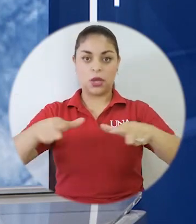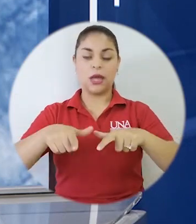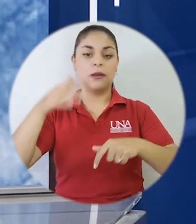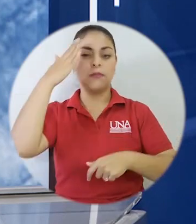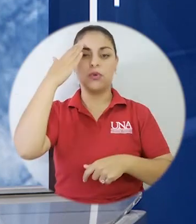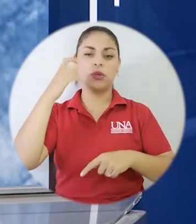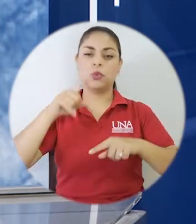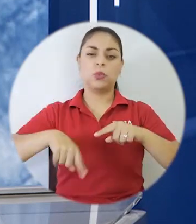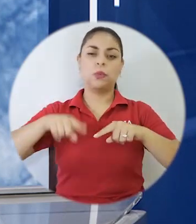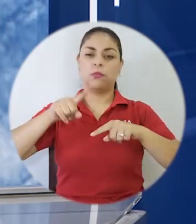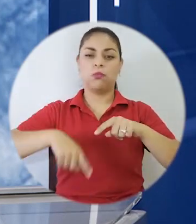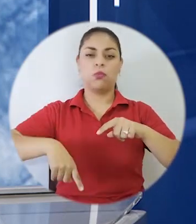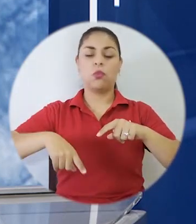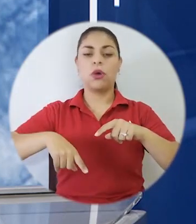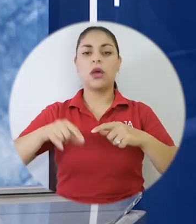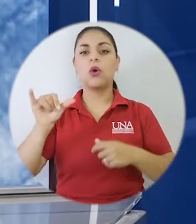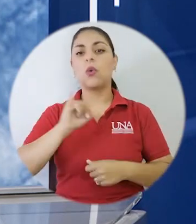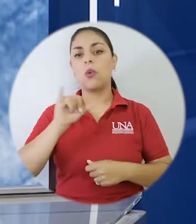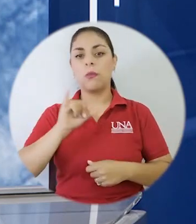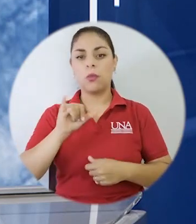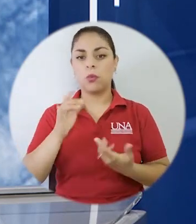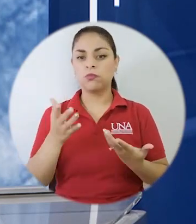esos territorios, ¿verdad? Porque no podemos